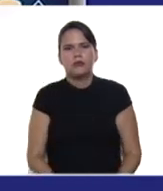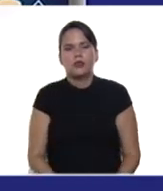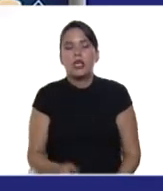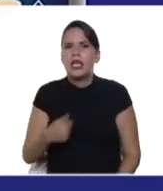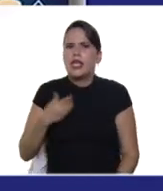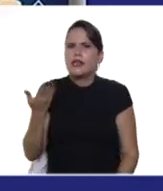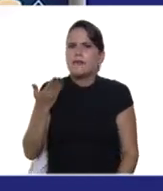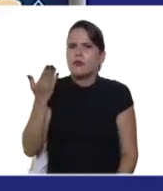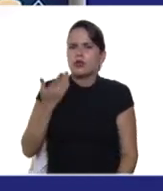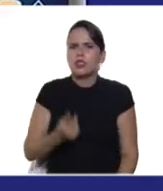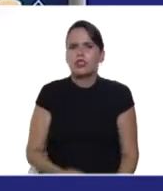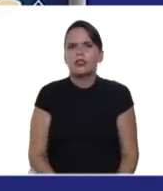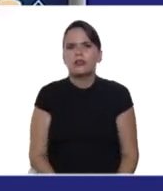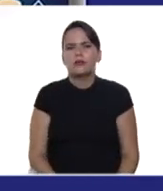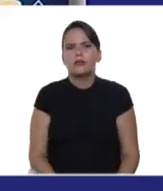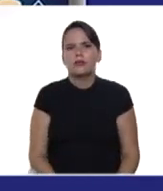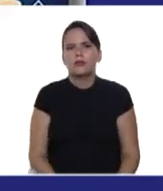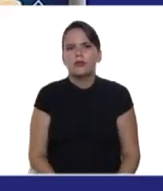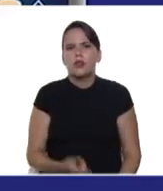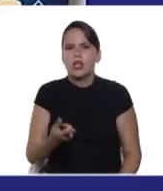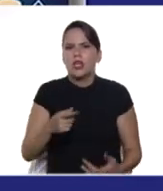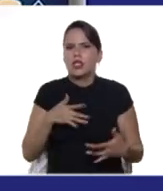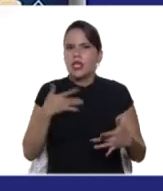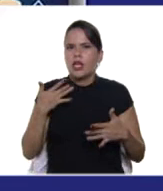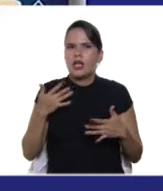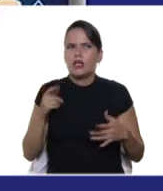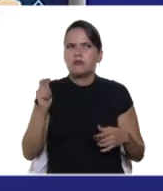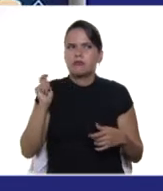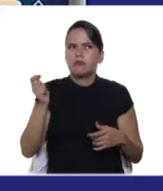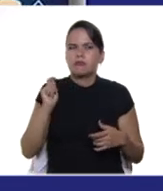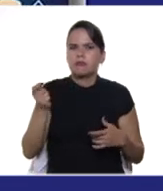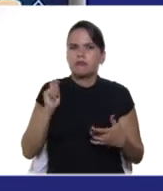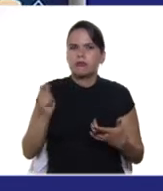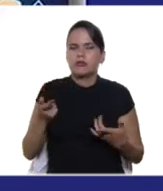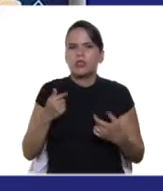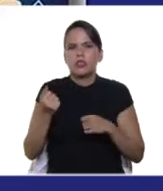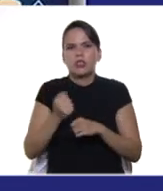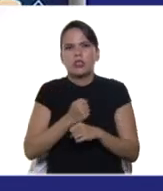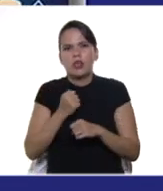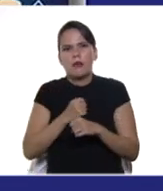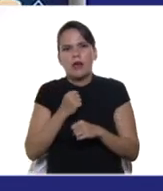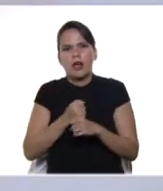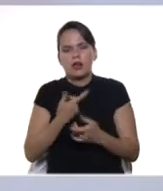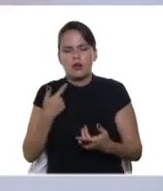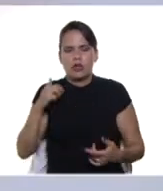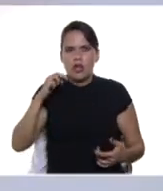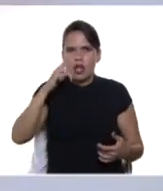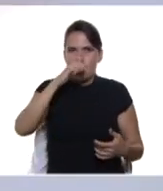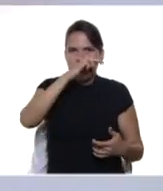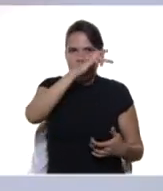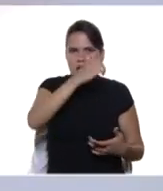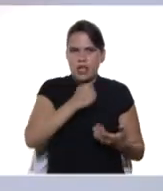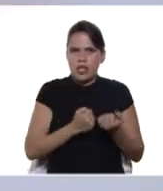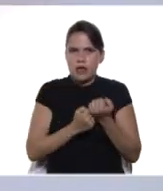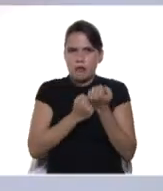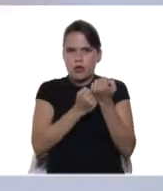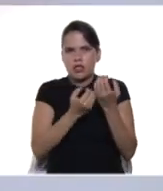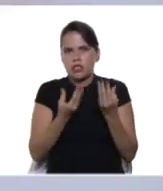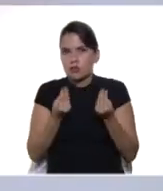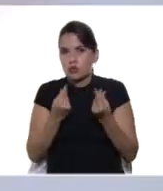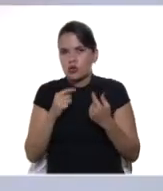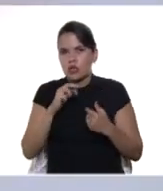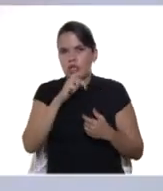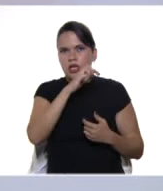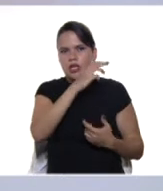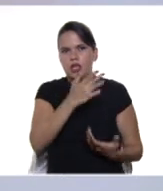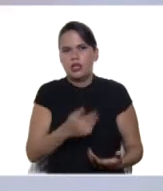Es importante en esta asignación de actividades trabajar con lo que es la escalera y apoyarse mucho en ella.